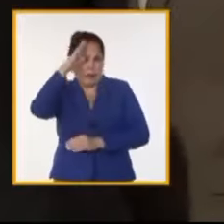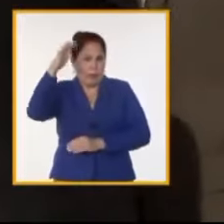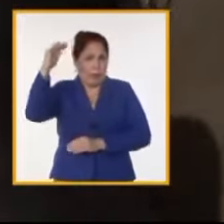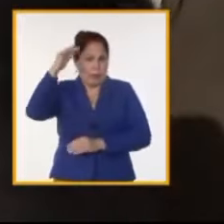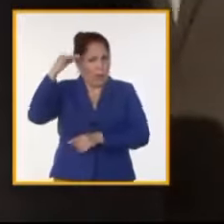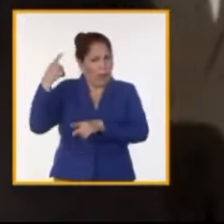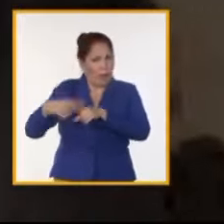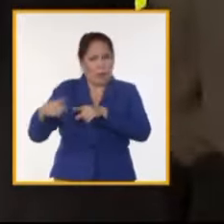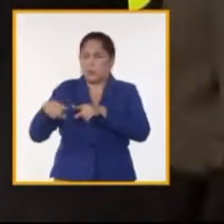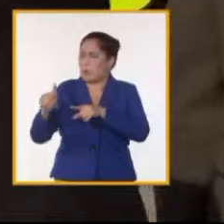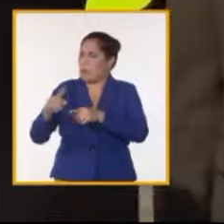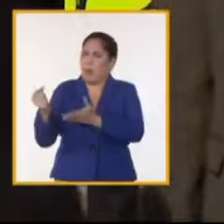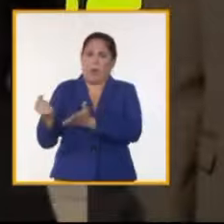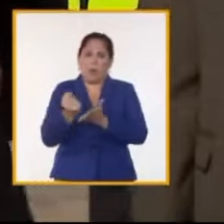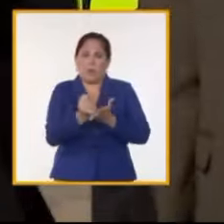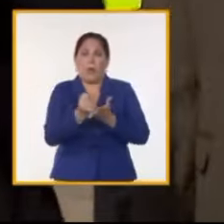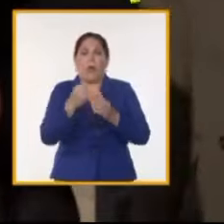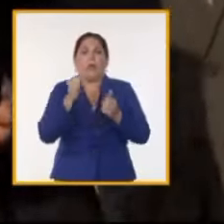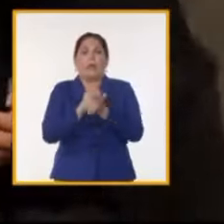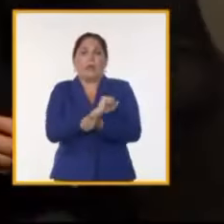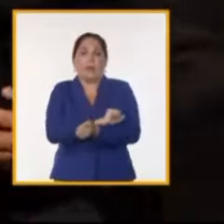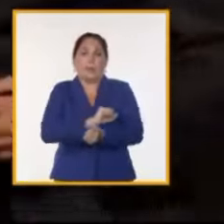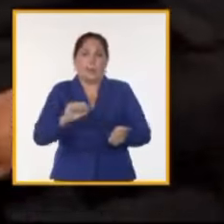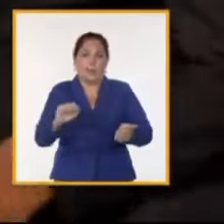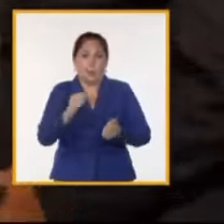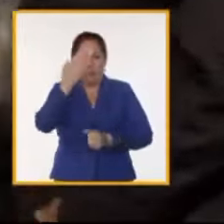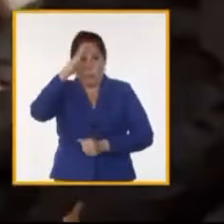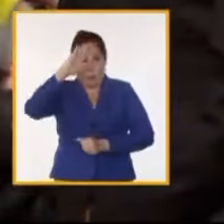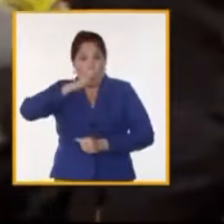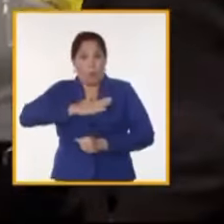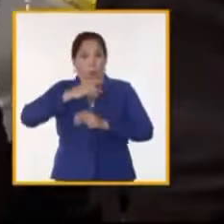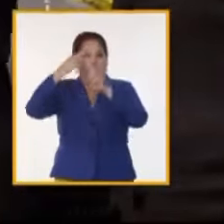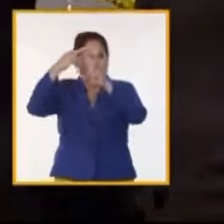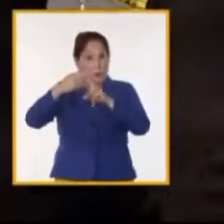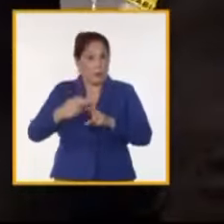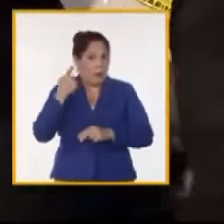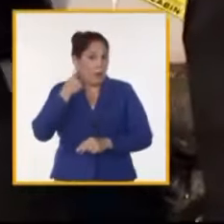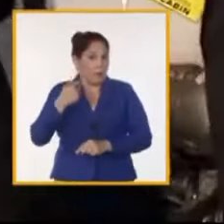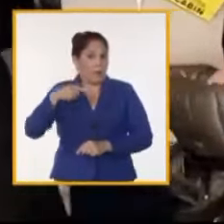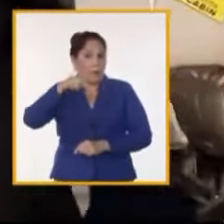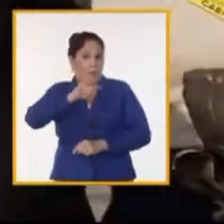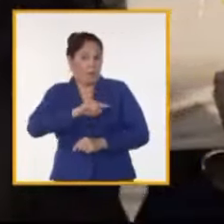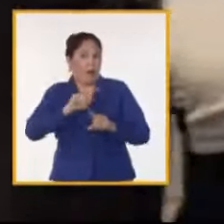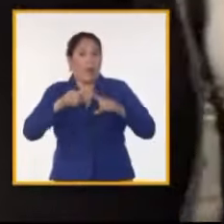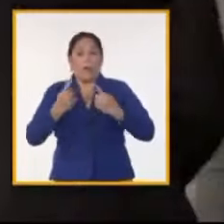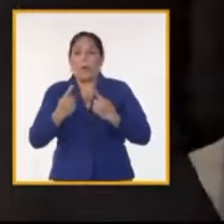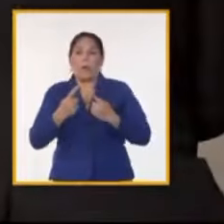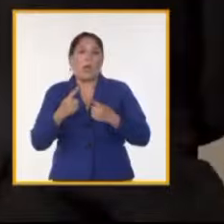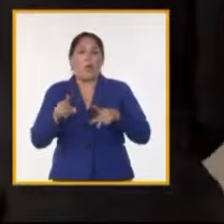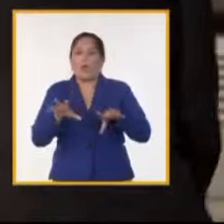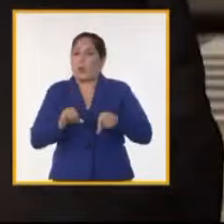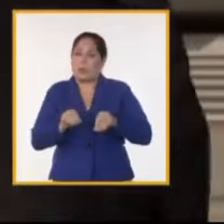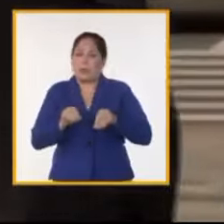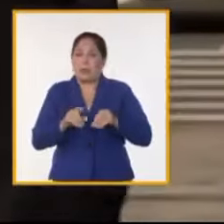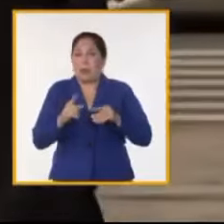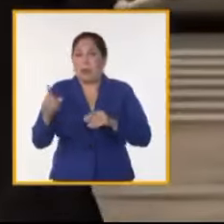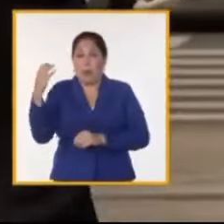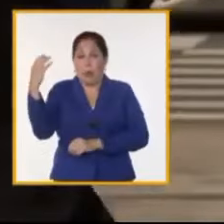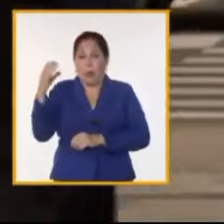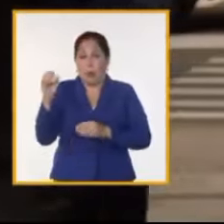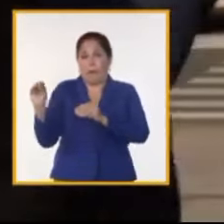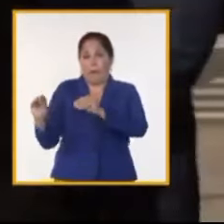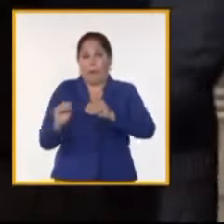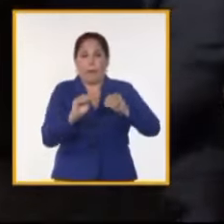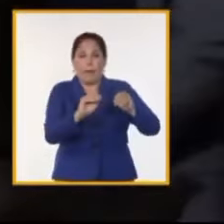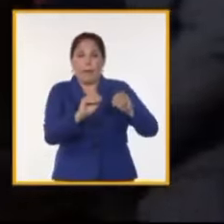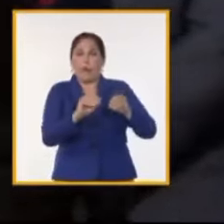internacional según el departamento de estado Cuba figuró en la lista del año pasado debido a su negativa de extraditar a Colombia a militares del